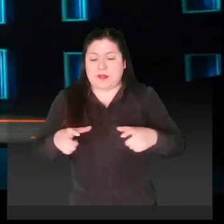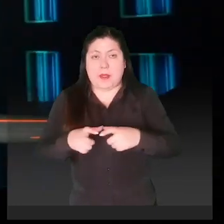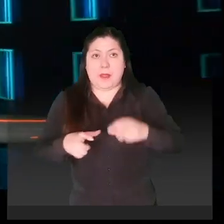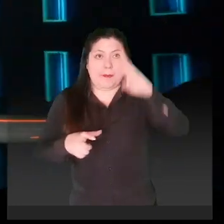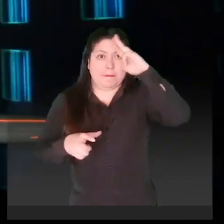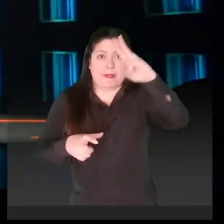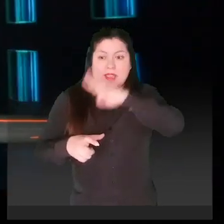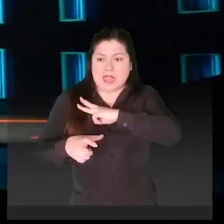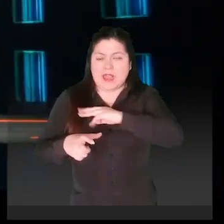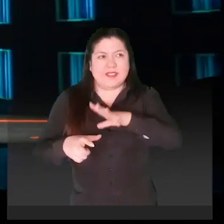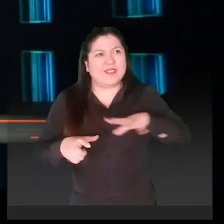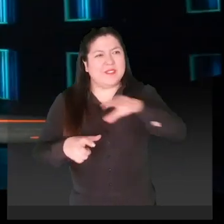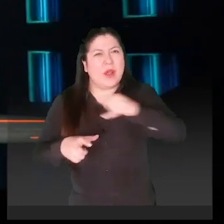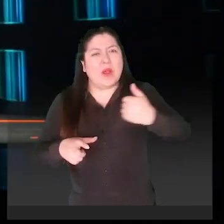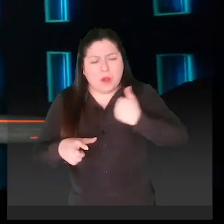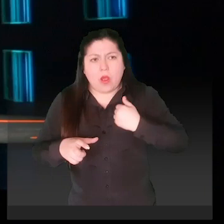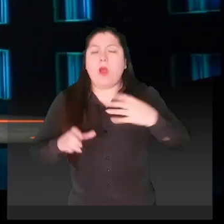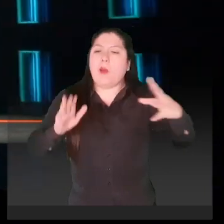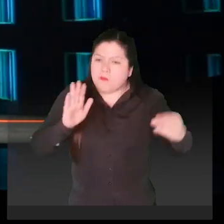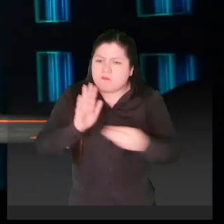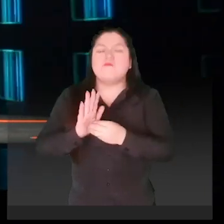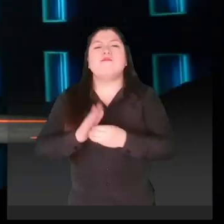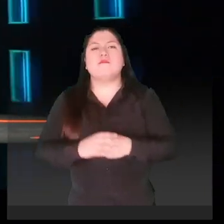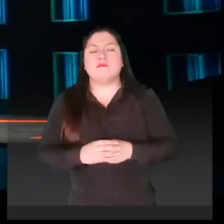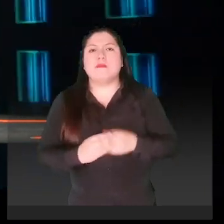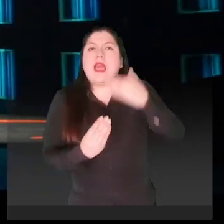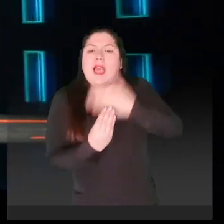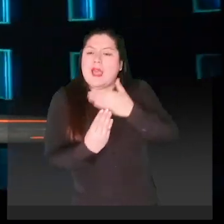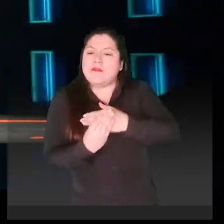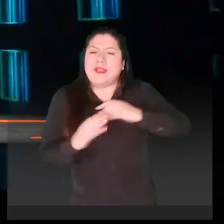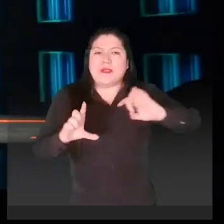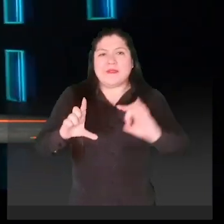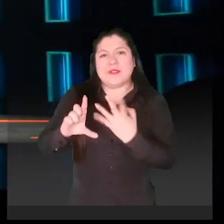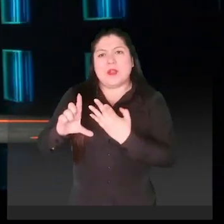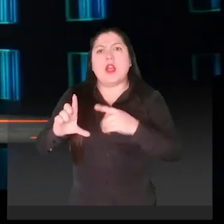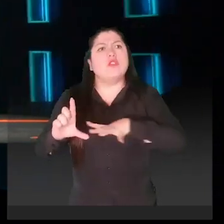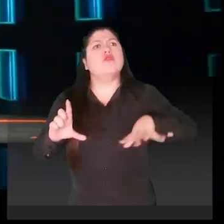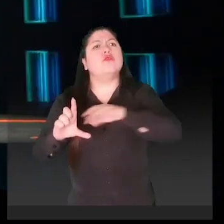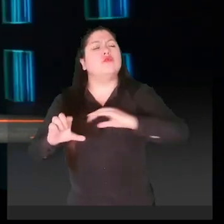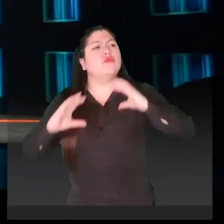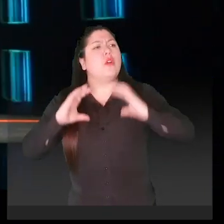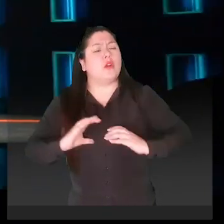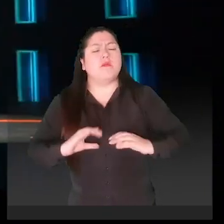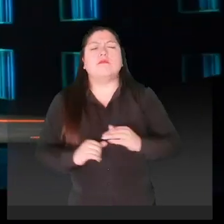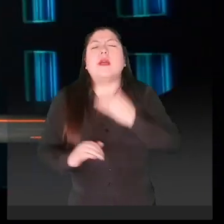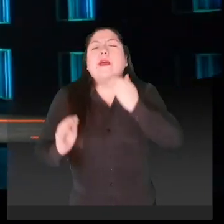hablaba. También podemos incorporar muchos documentos, los que quiera el ciudadano. Al final el ciudadano va a escoger pruebas de